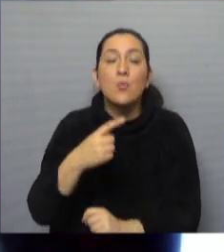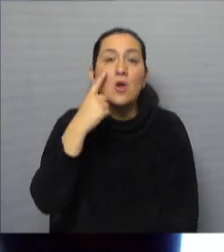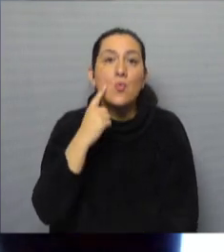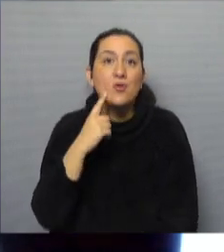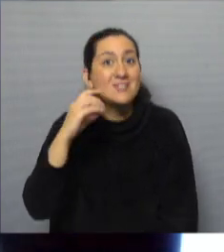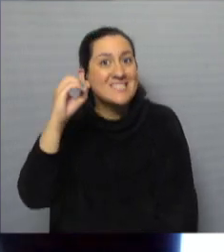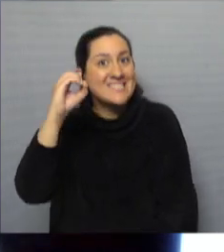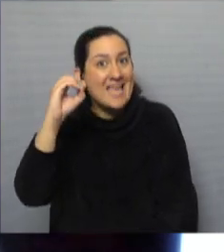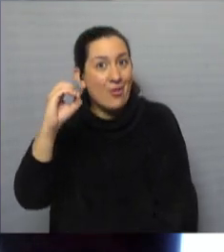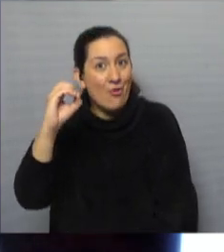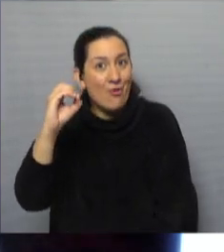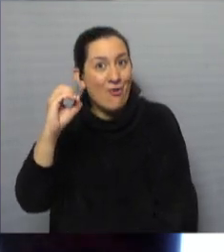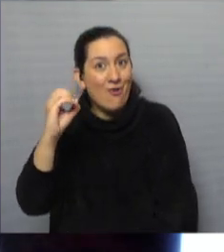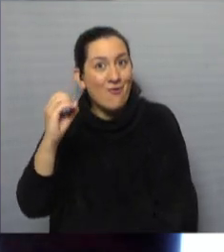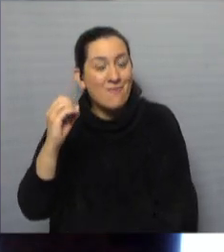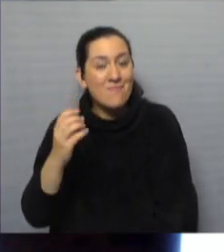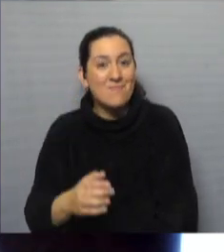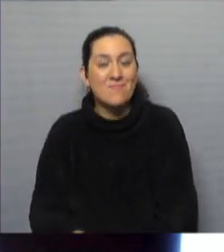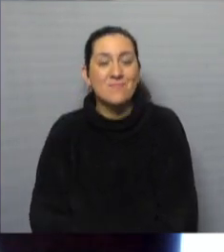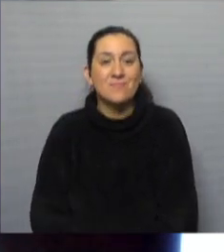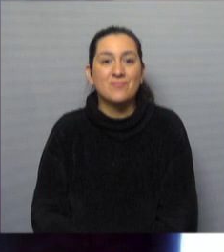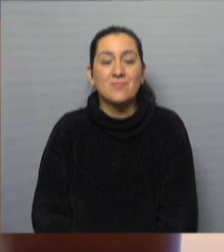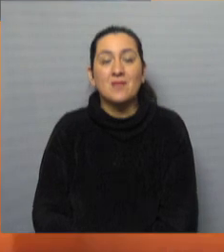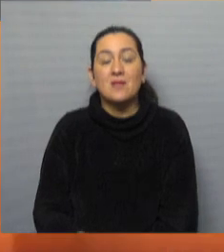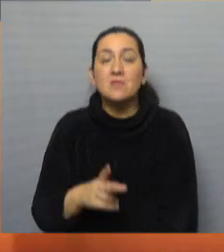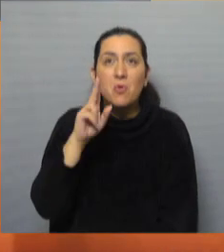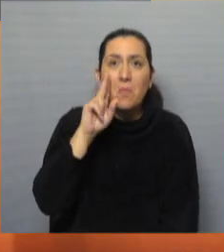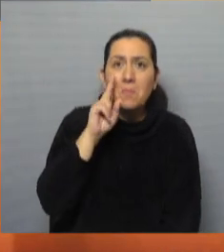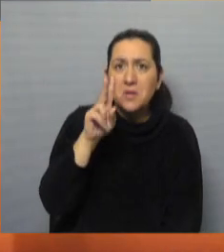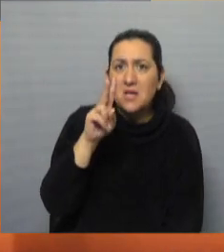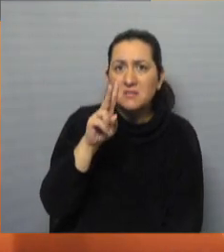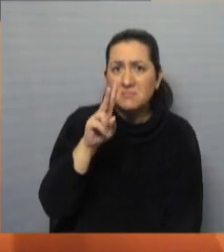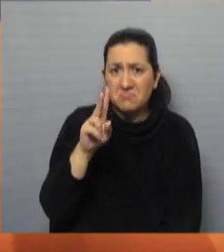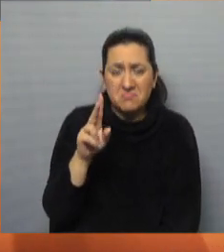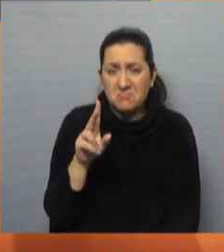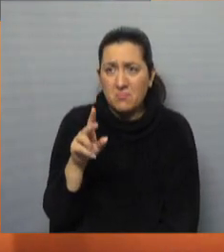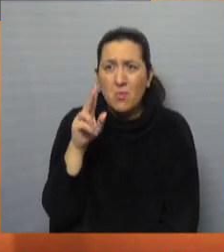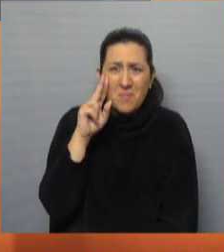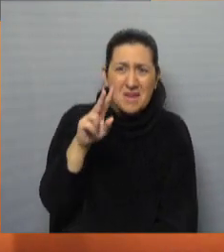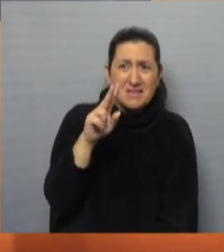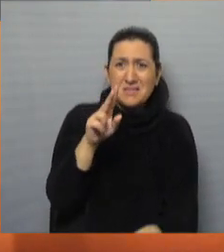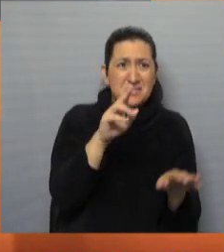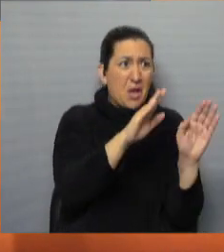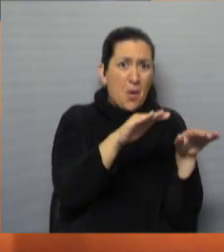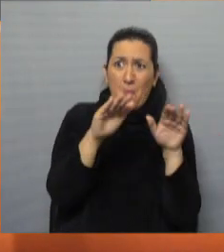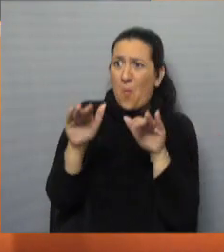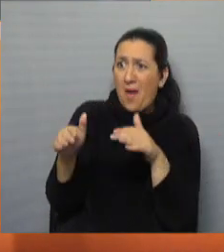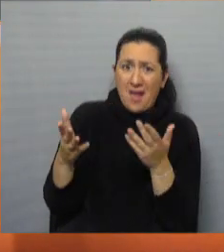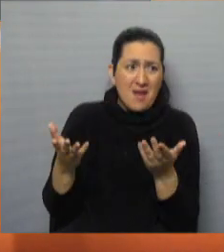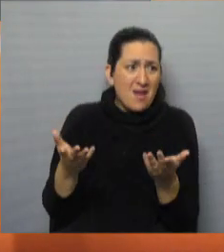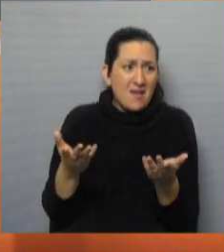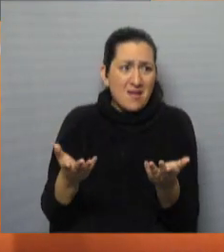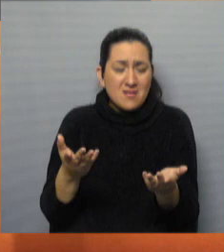república claro a golpe de vista digamos de una manera es igual o sea además ya que se cambie ese pequeño carácter es igual